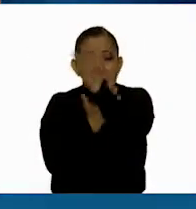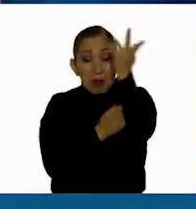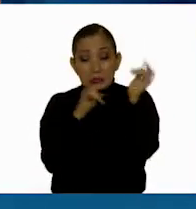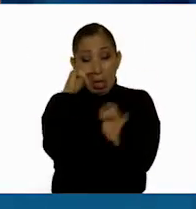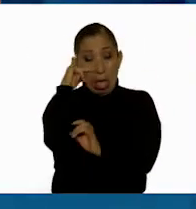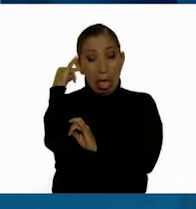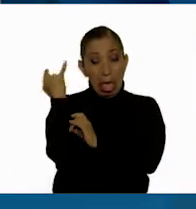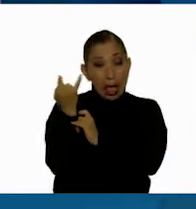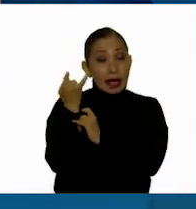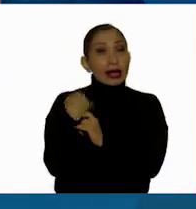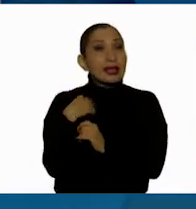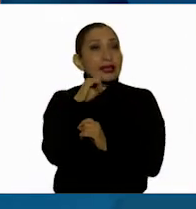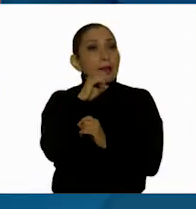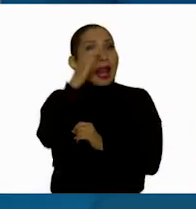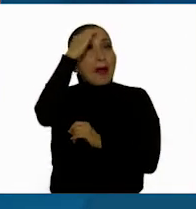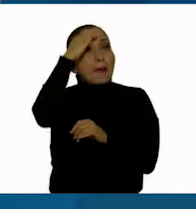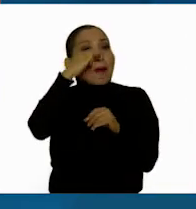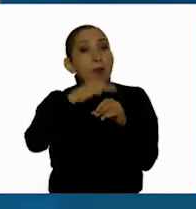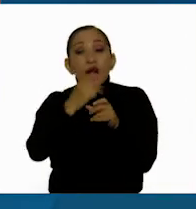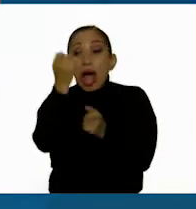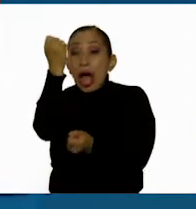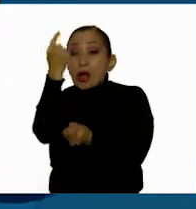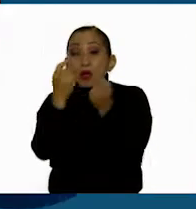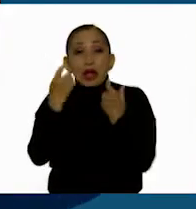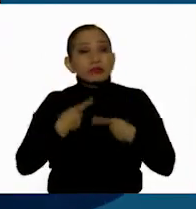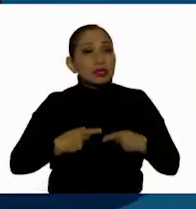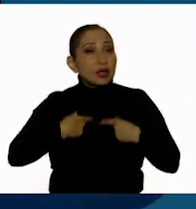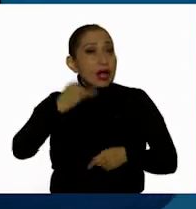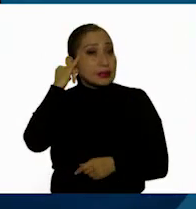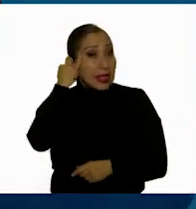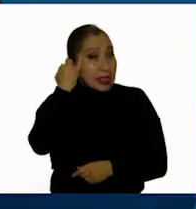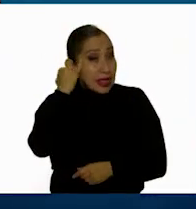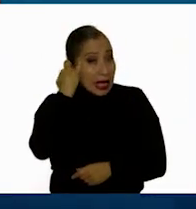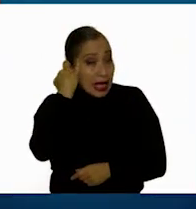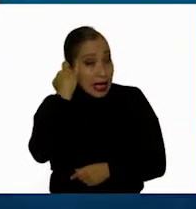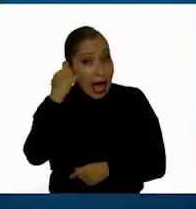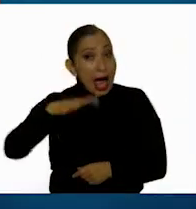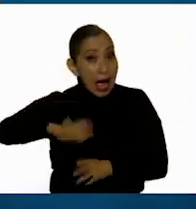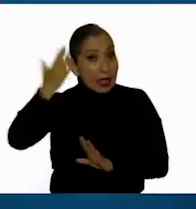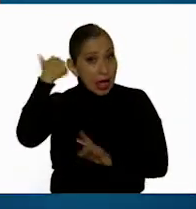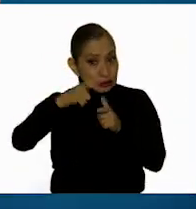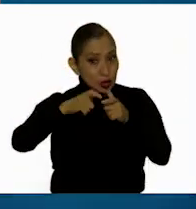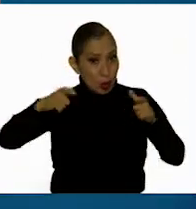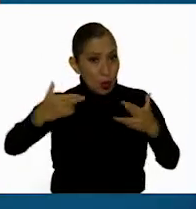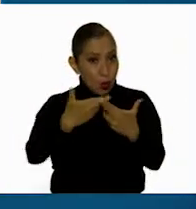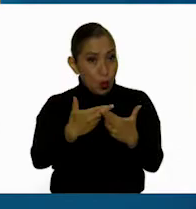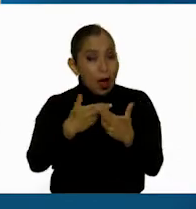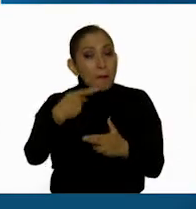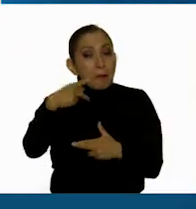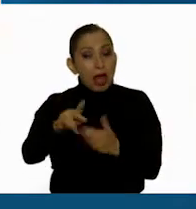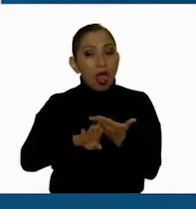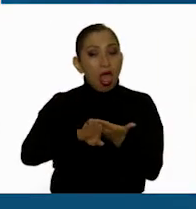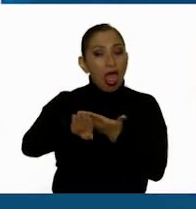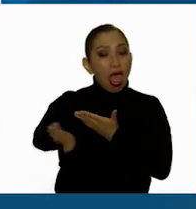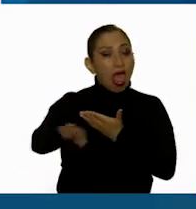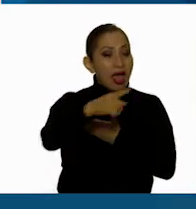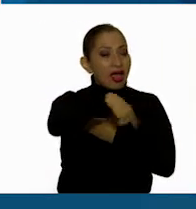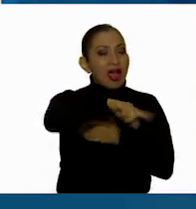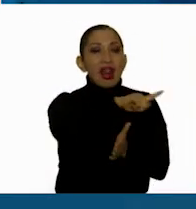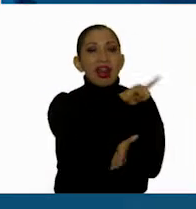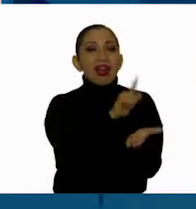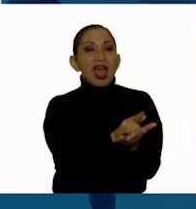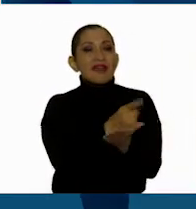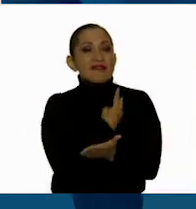sobre todo en la memoria de la población indígena, mayoritaria en aquella época, pero segregada por las antiguas